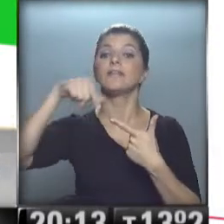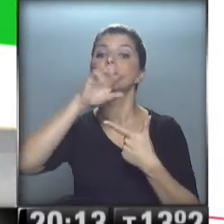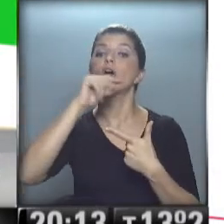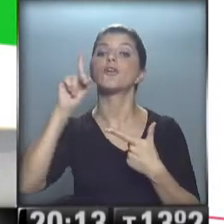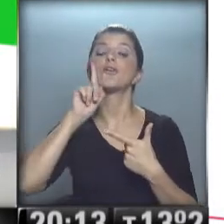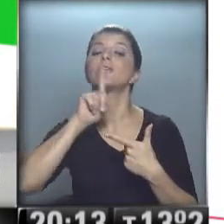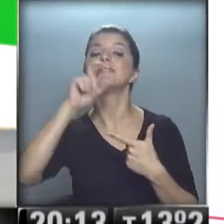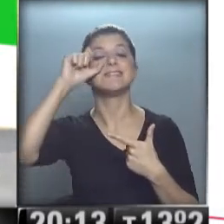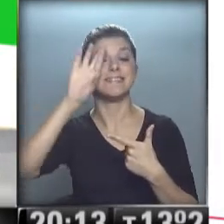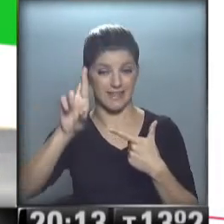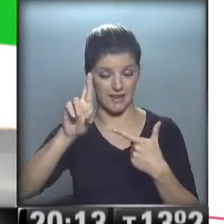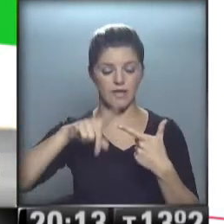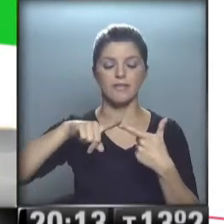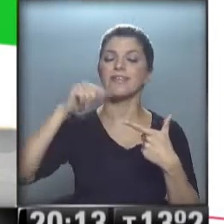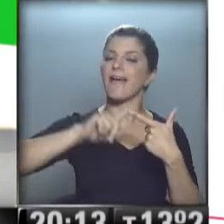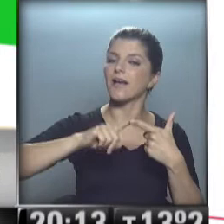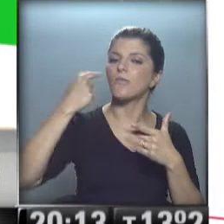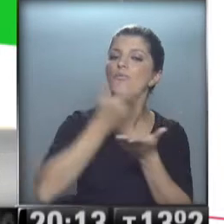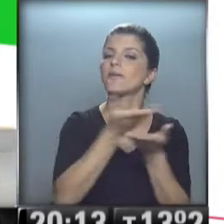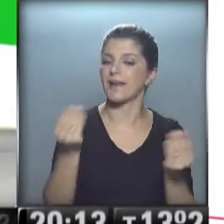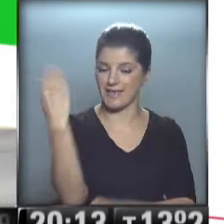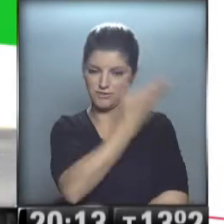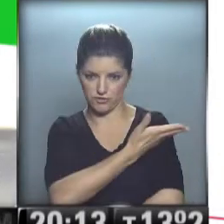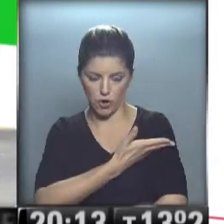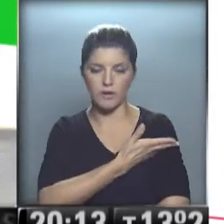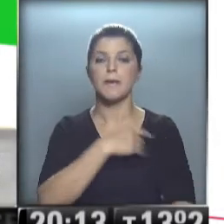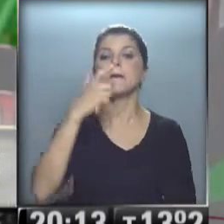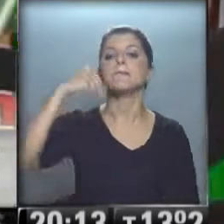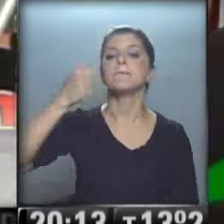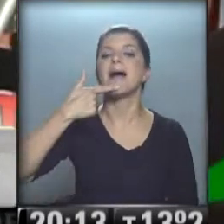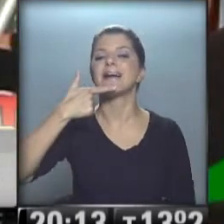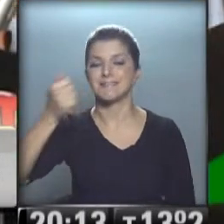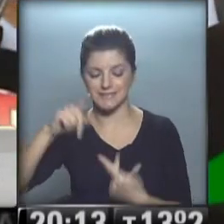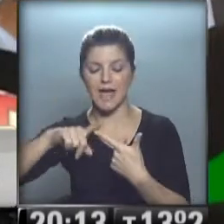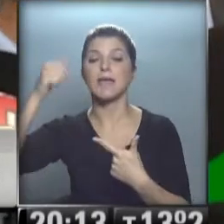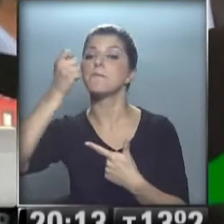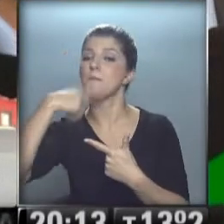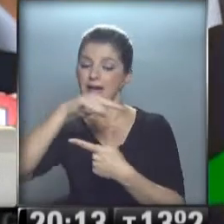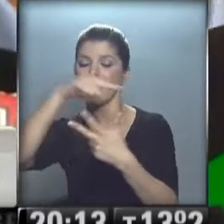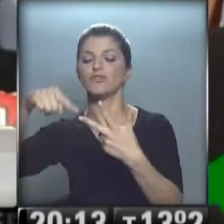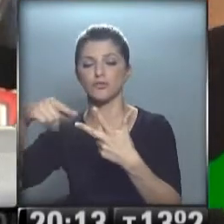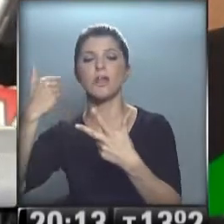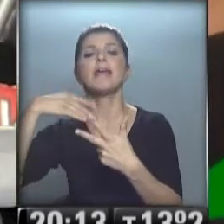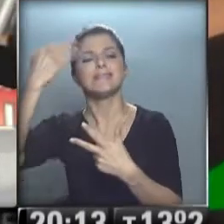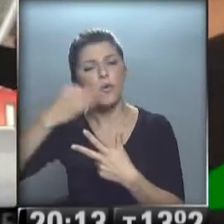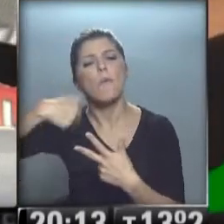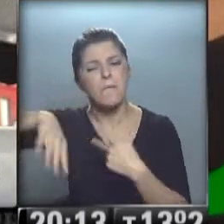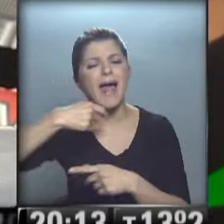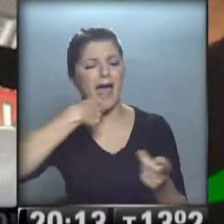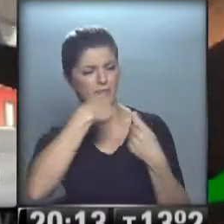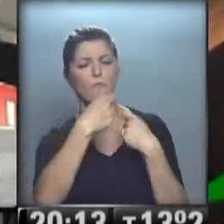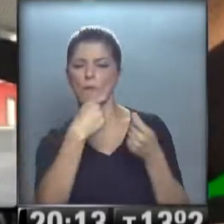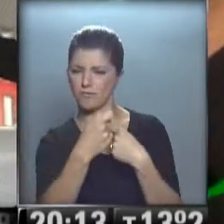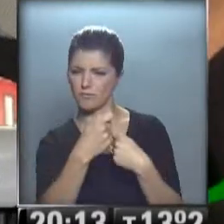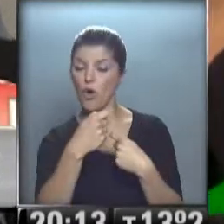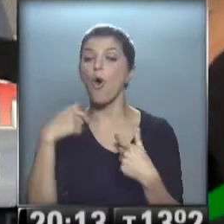Reuters, donde hace referencia a que Scioli, Massa y Macri estarían dispuestos al diálogo o serían ellos